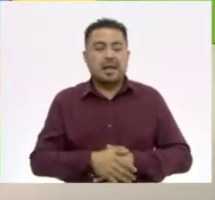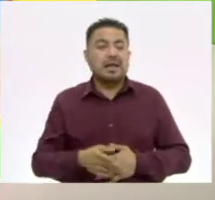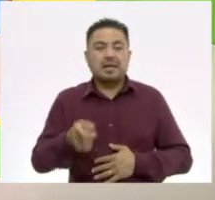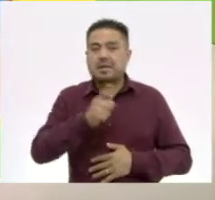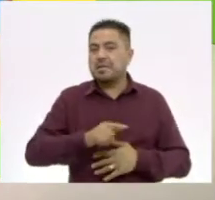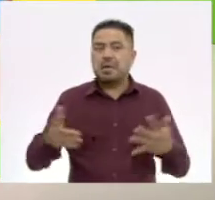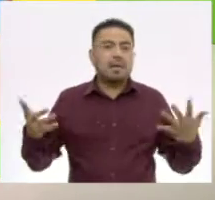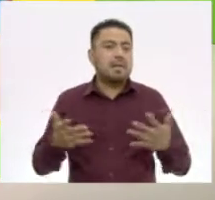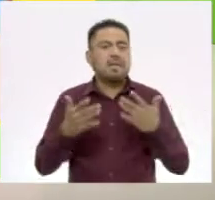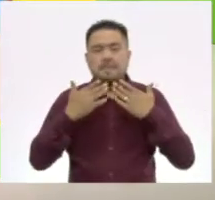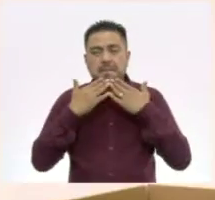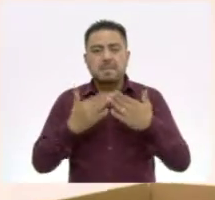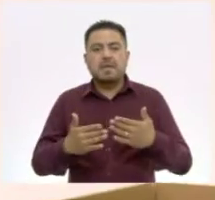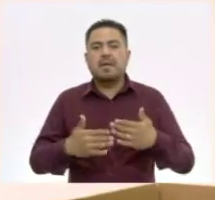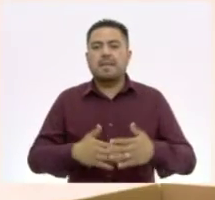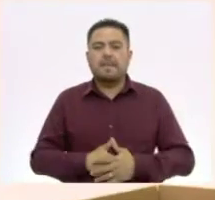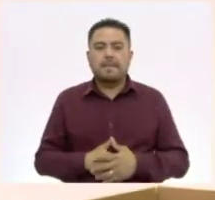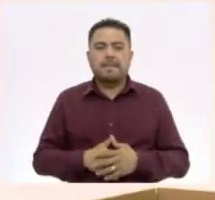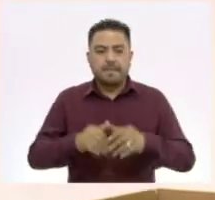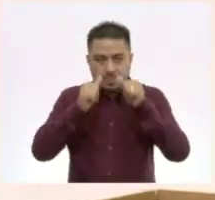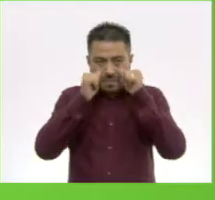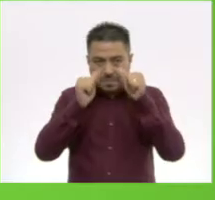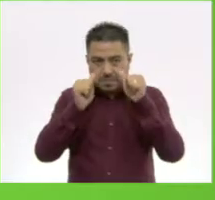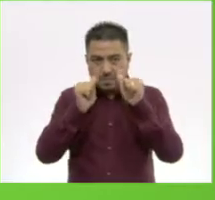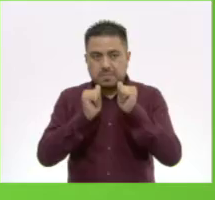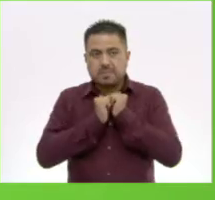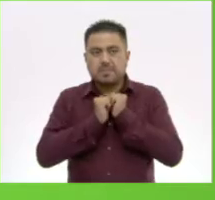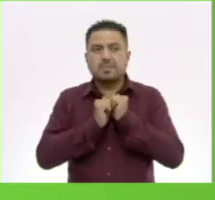haciendo excelente atentas